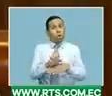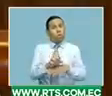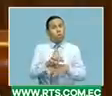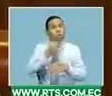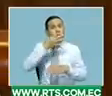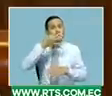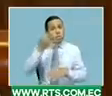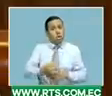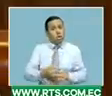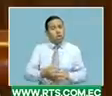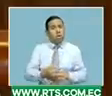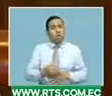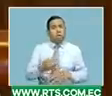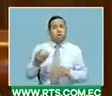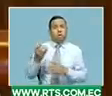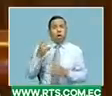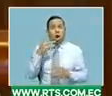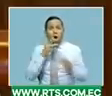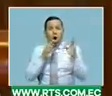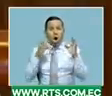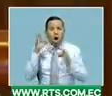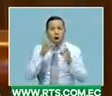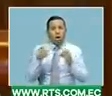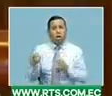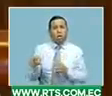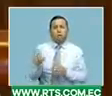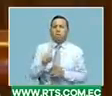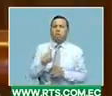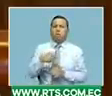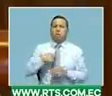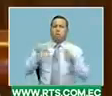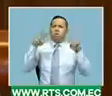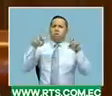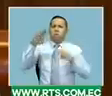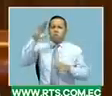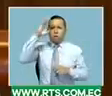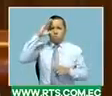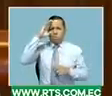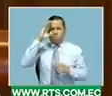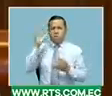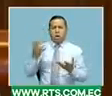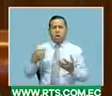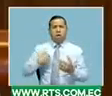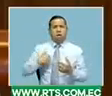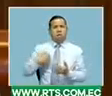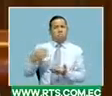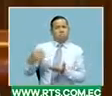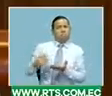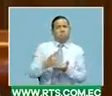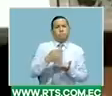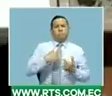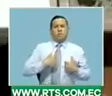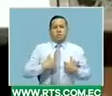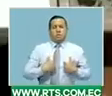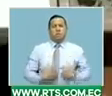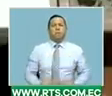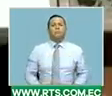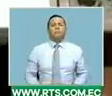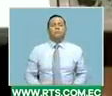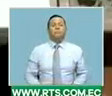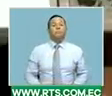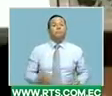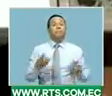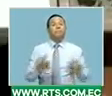pretexto que han escogido al cuestionar la legitimidad de la policía para usar la fuerza en el marco de la ley. El resultado de la